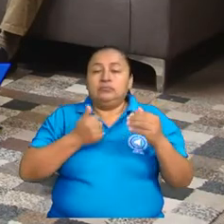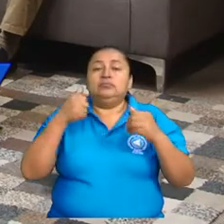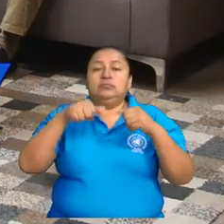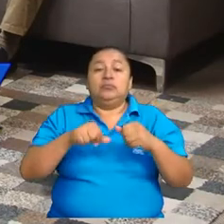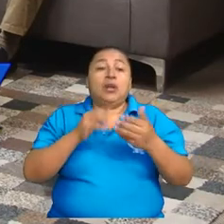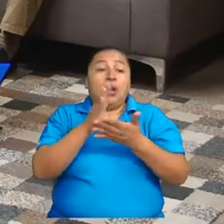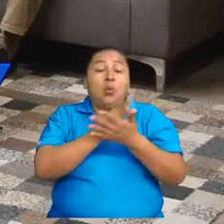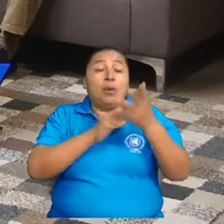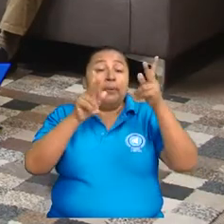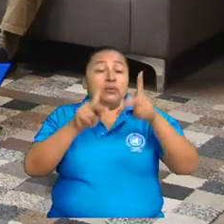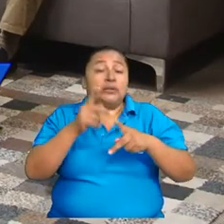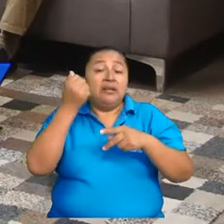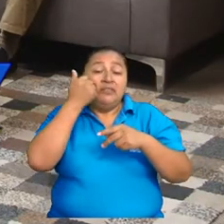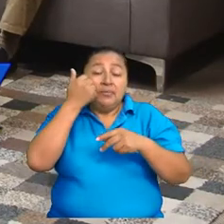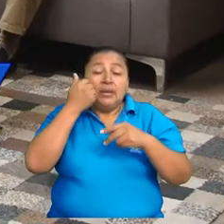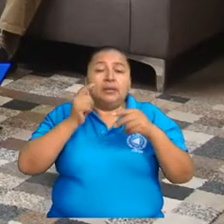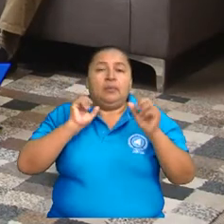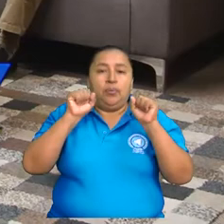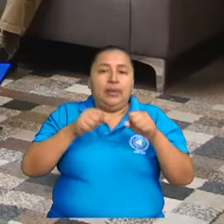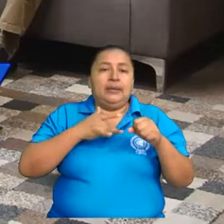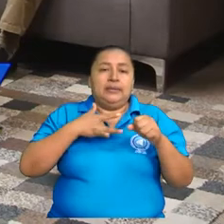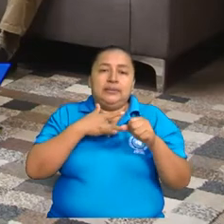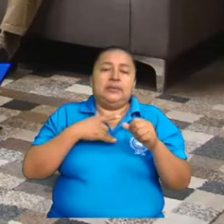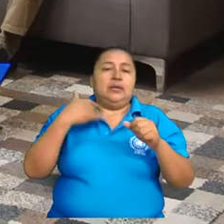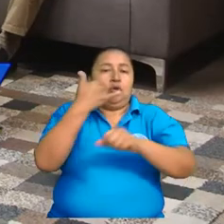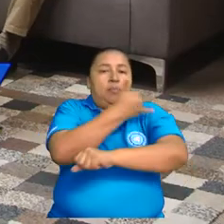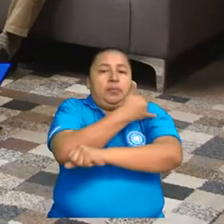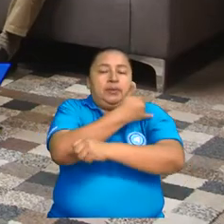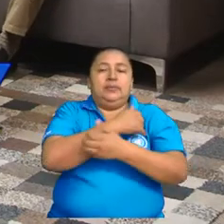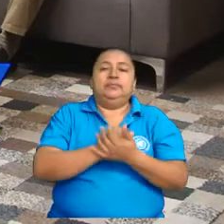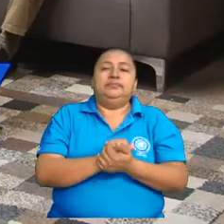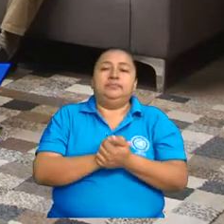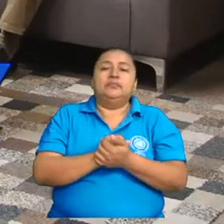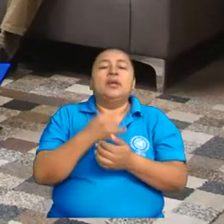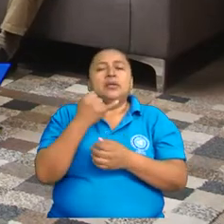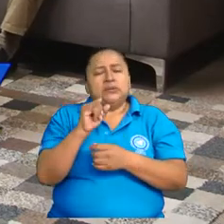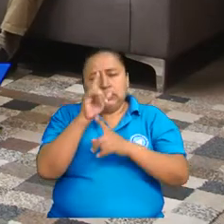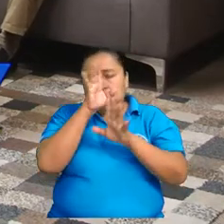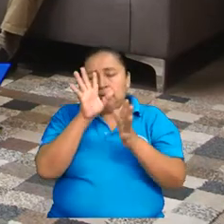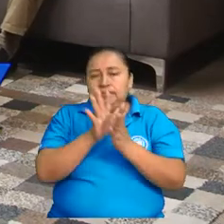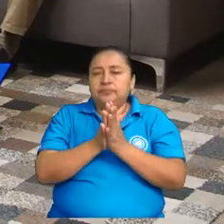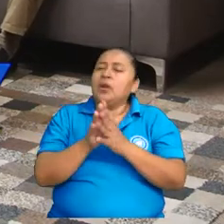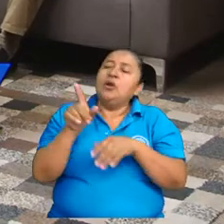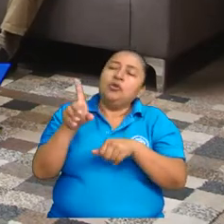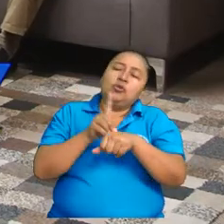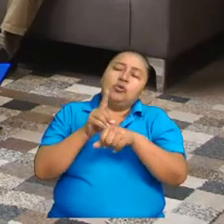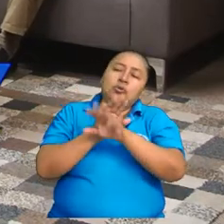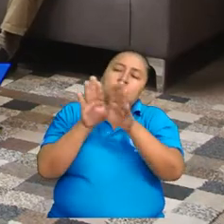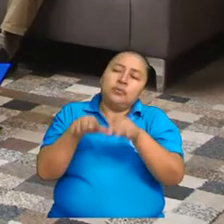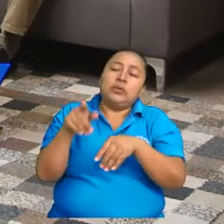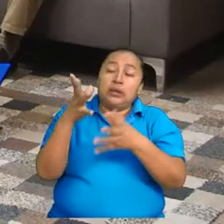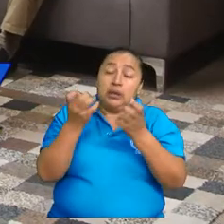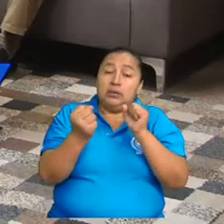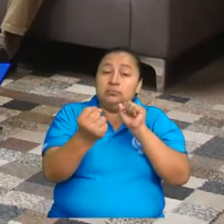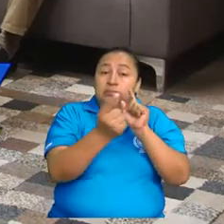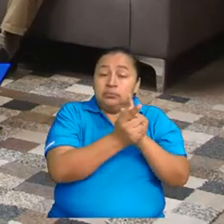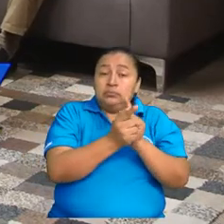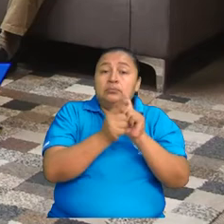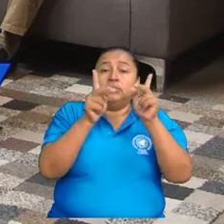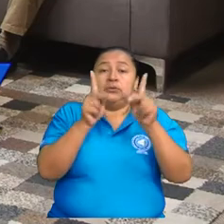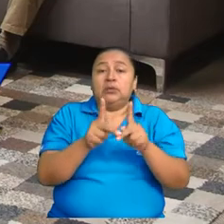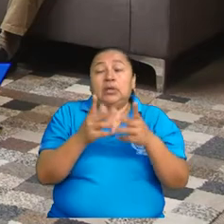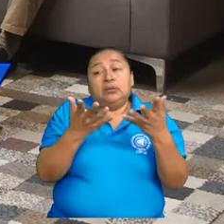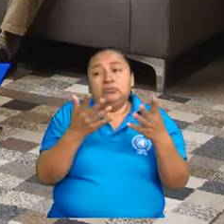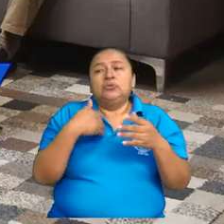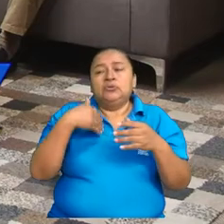nos presenten y requieran atención hospitalaria. Claro que sí. Doctora, pues si quisiera compartir un mensaje con nuestra audiencia, vaya,